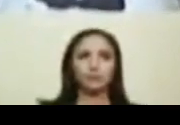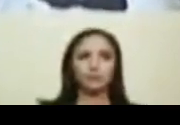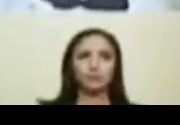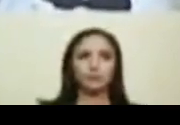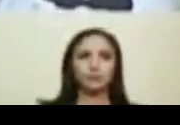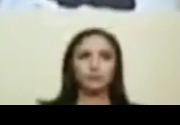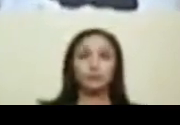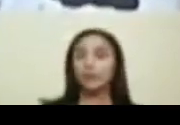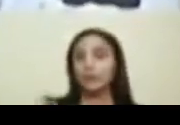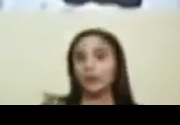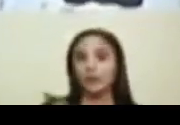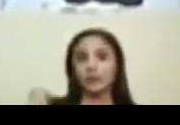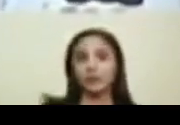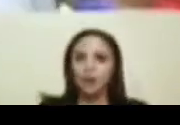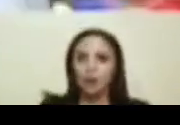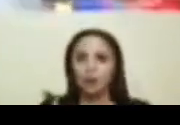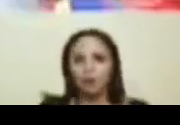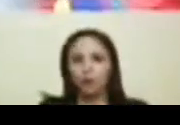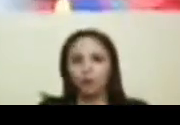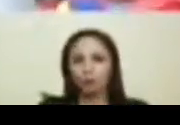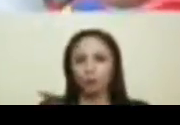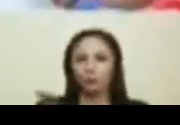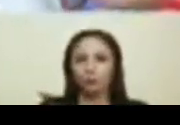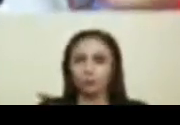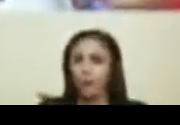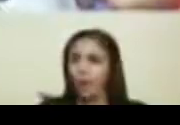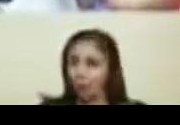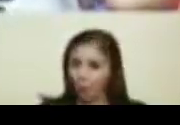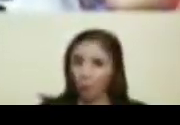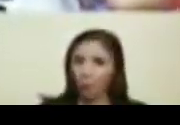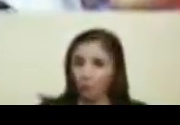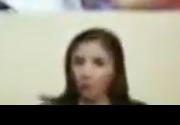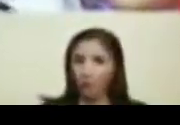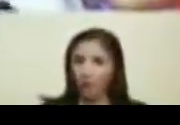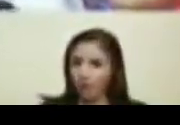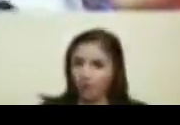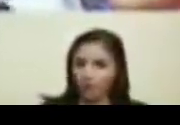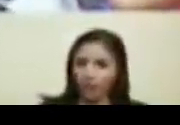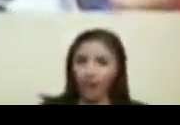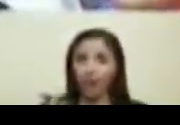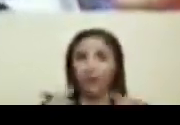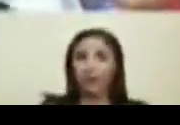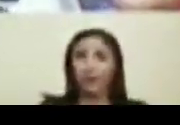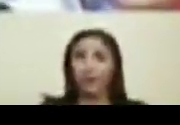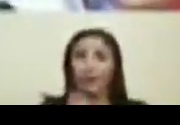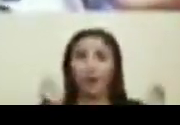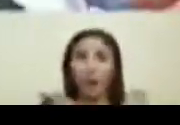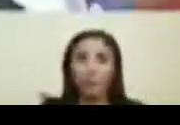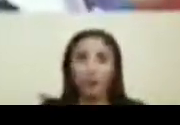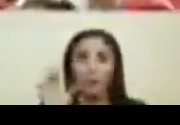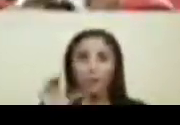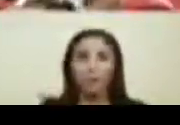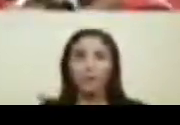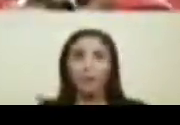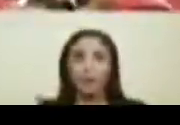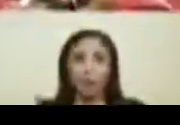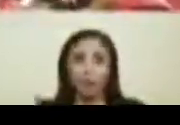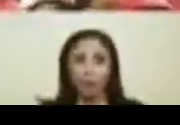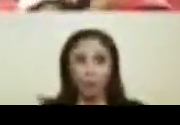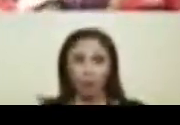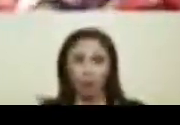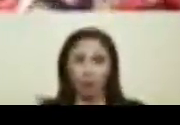todo el poder ustedes dejarían que el país se convierte en una colonia del fondo monetario